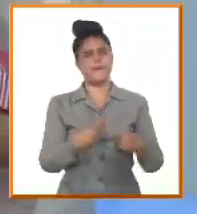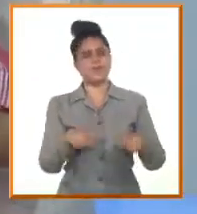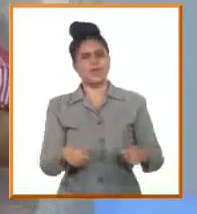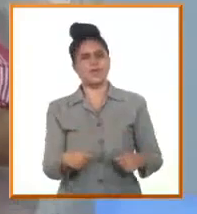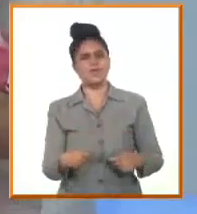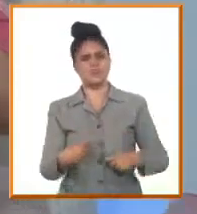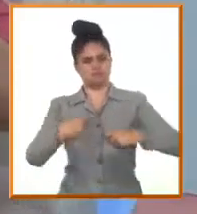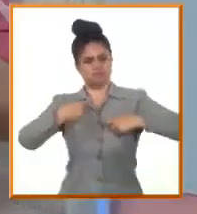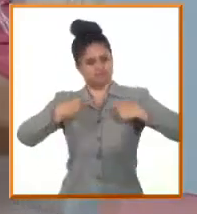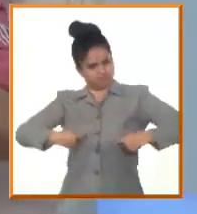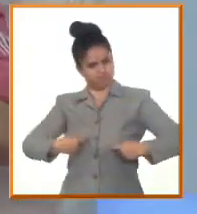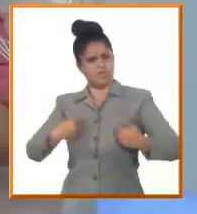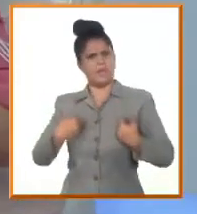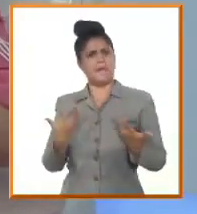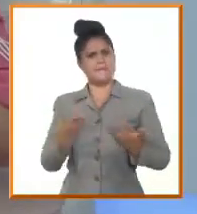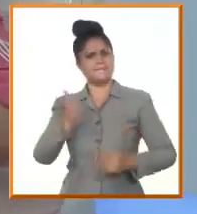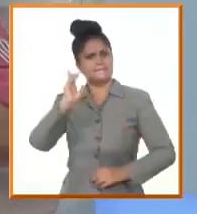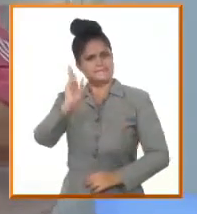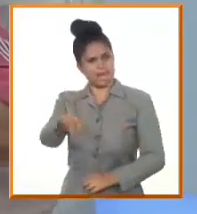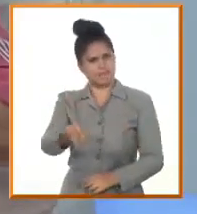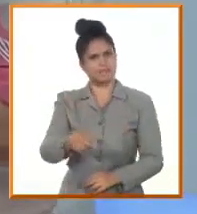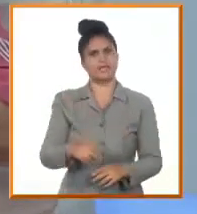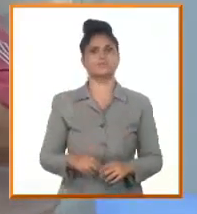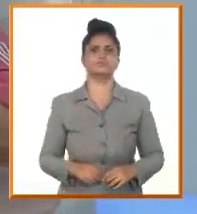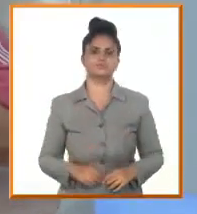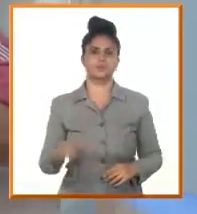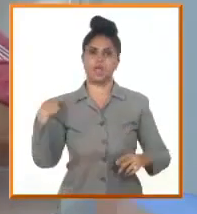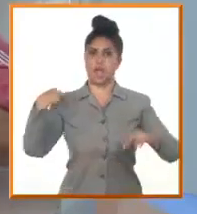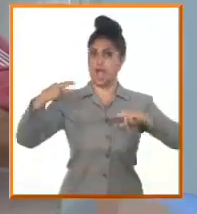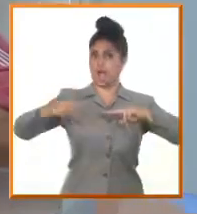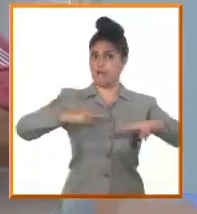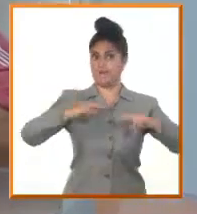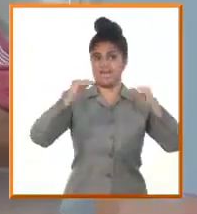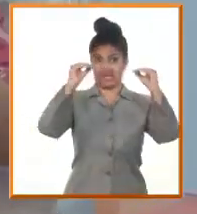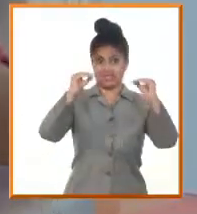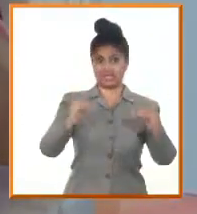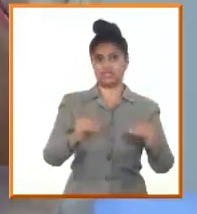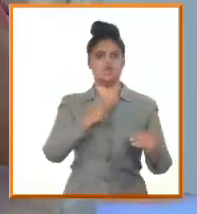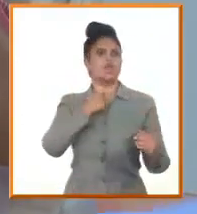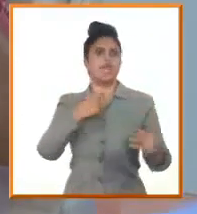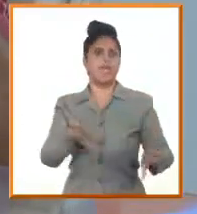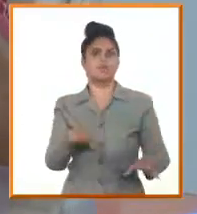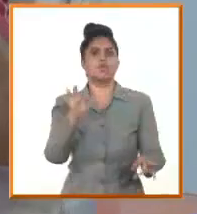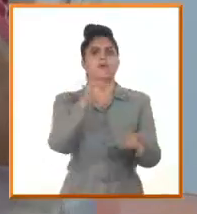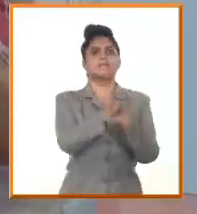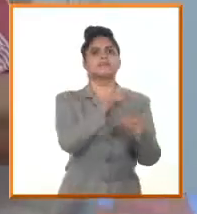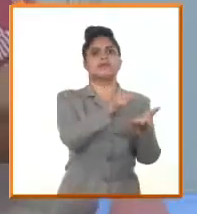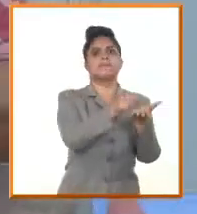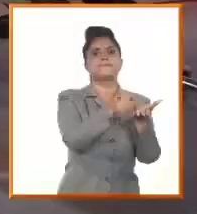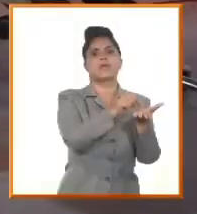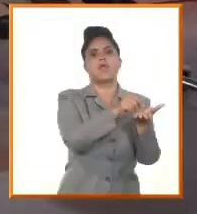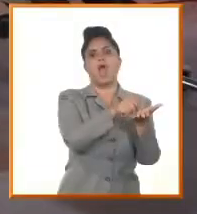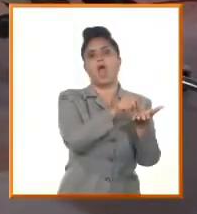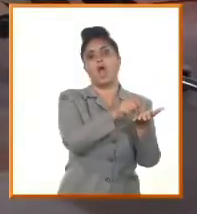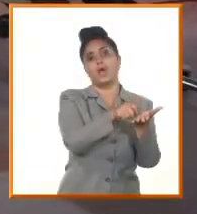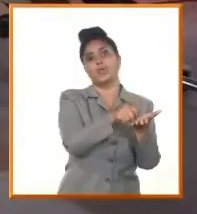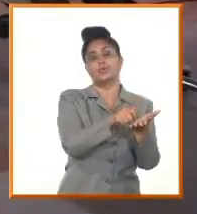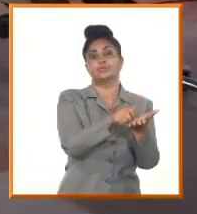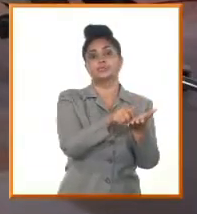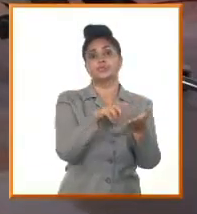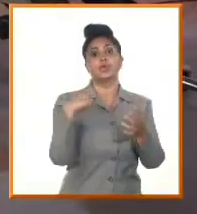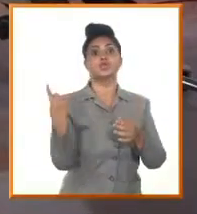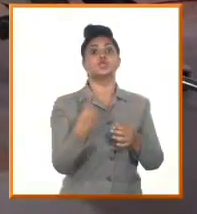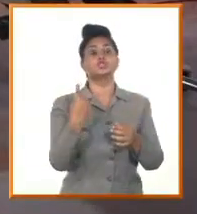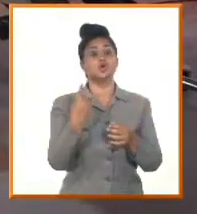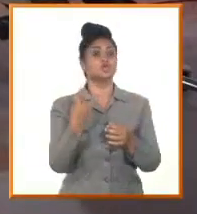el acceso a los recursos ha sido de forma administrativa bueno que sea a través del mercado no lo tenemos que tener miedo al mercado el mercado está regulado